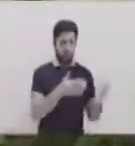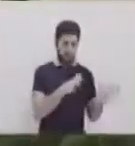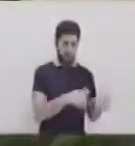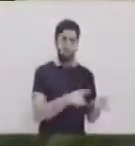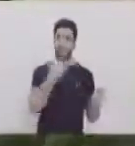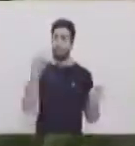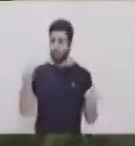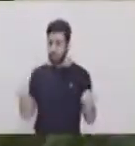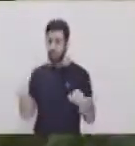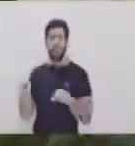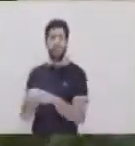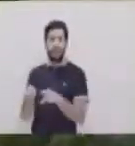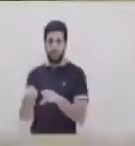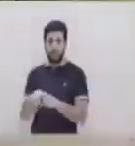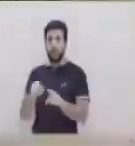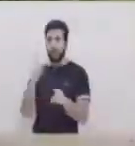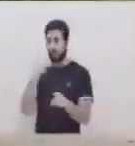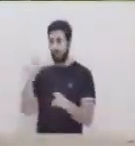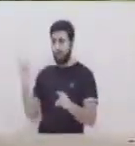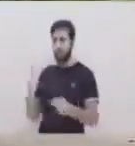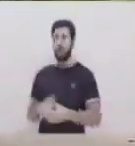manera, lanzo